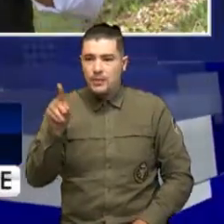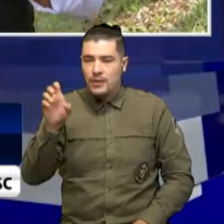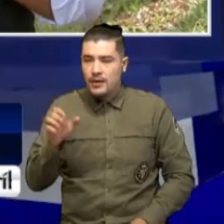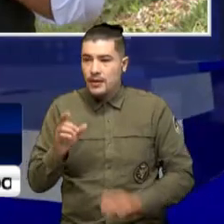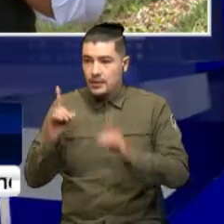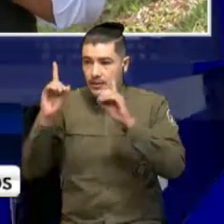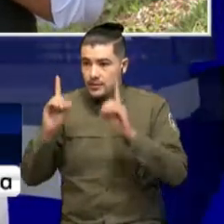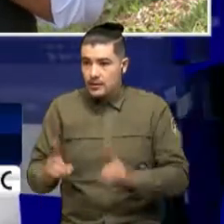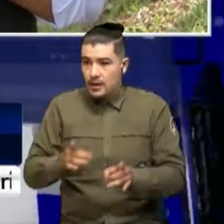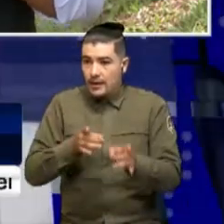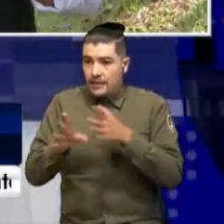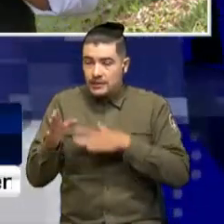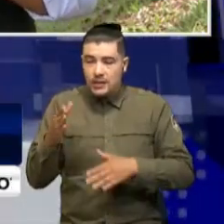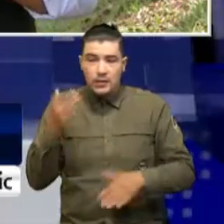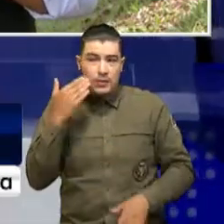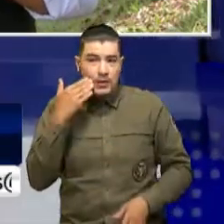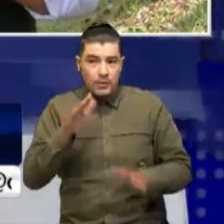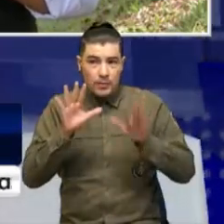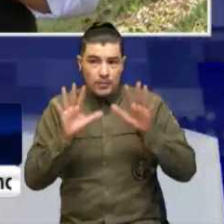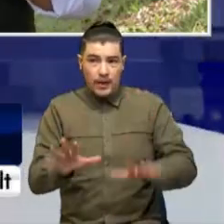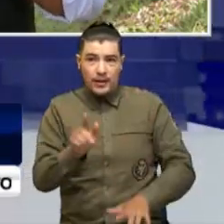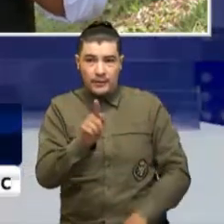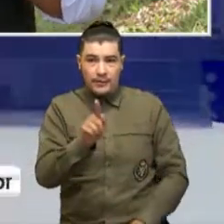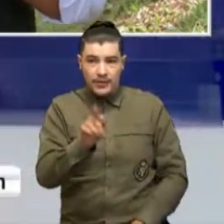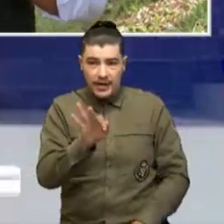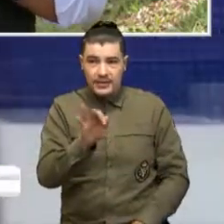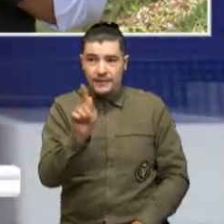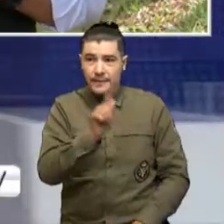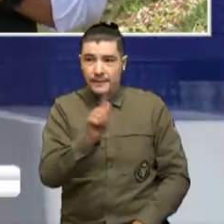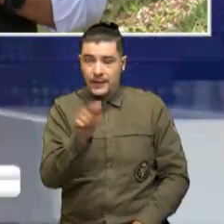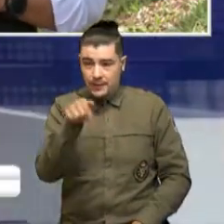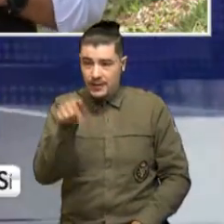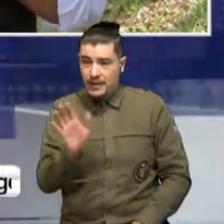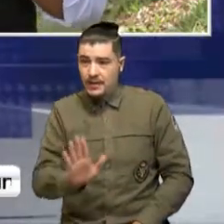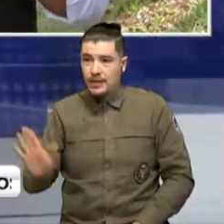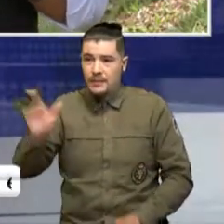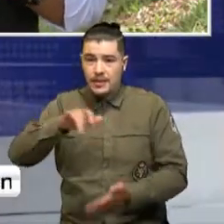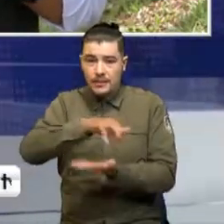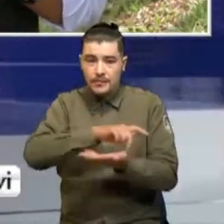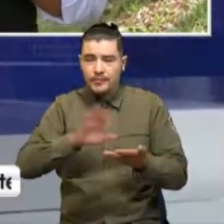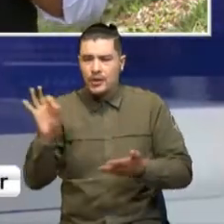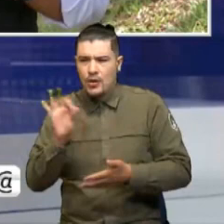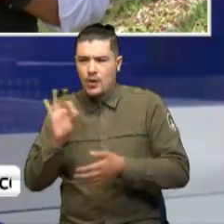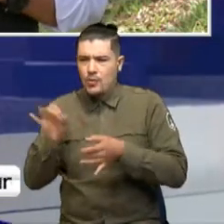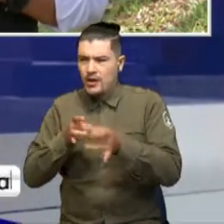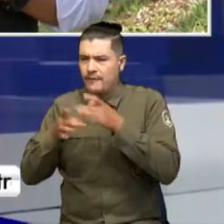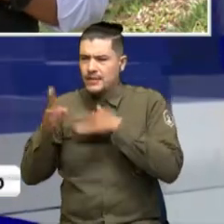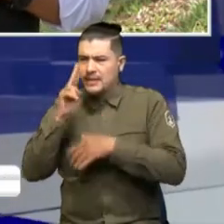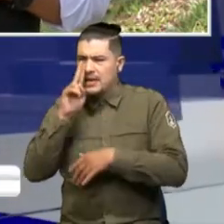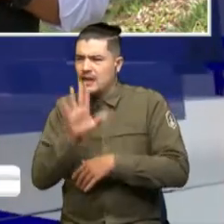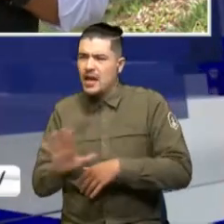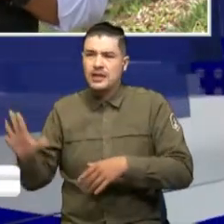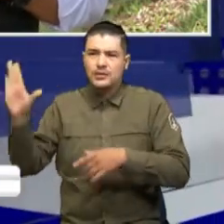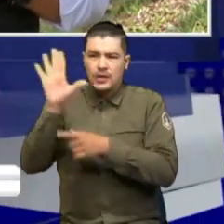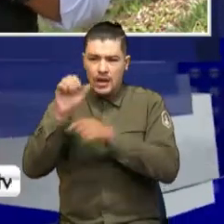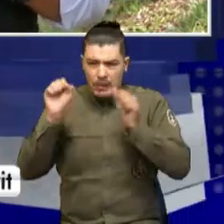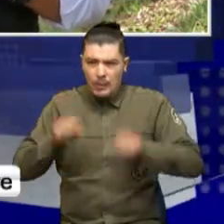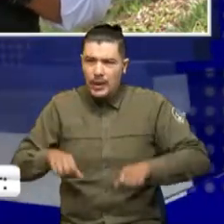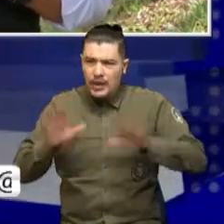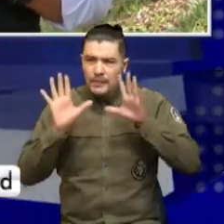fecha será el 13 de febrero para departamental o se cuadrará una fecha para que a nivel nacional hagan la protesta correspondiente